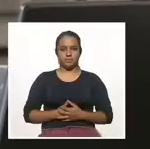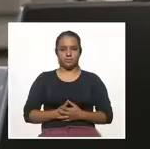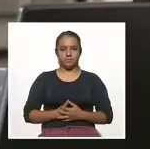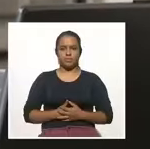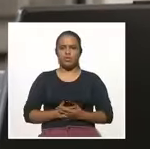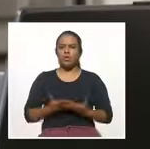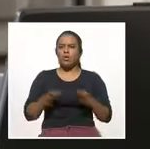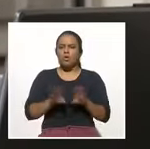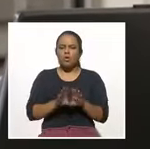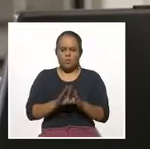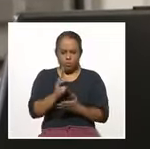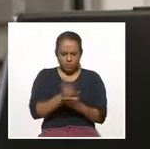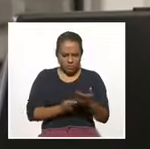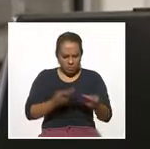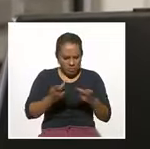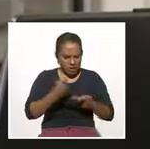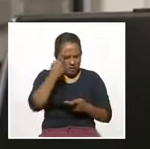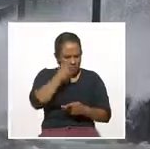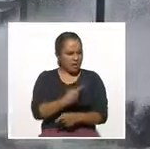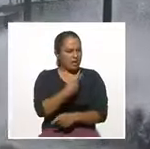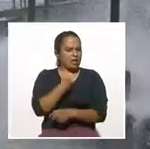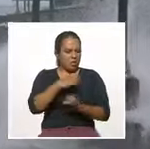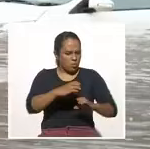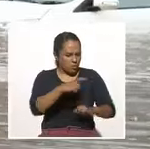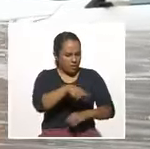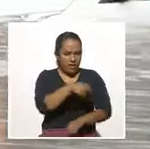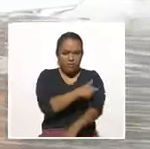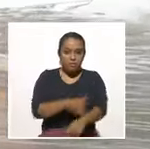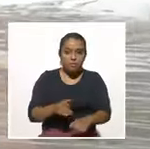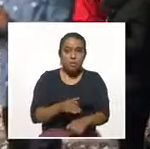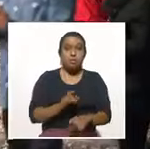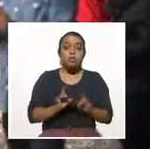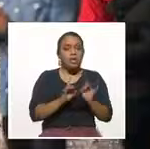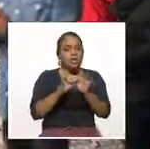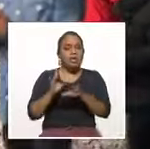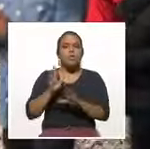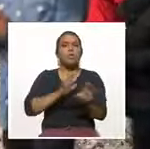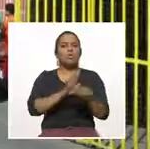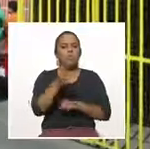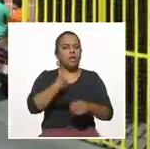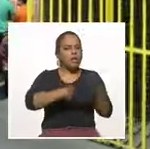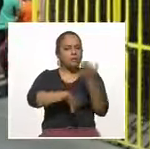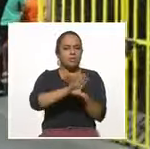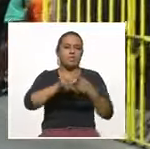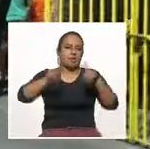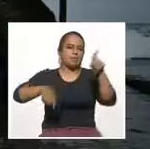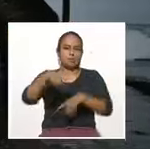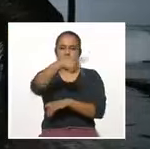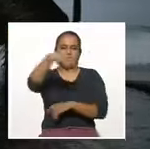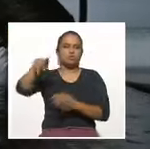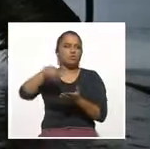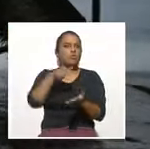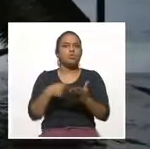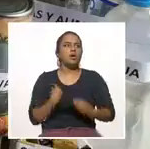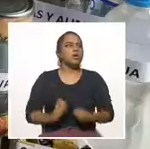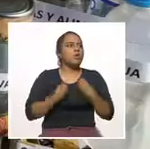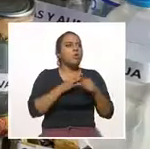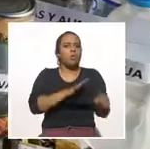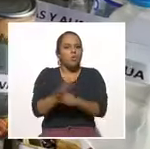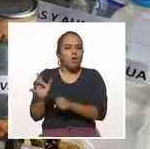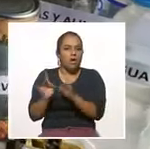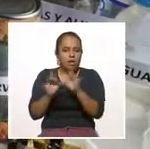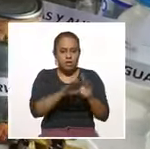cómo hacer un plan de protección civil con mi familia. ¿Qué fenómenos me pueden afectar según el lugar en donde vivo?